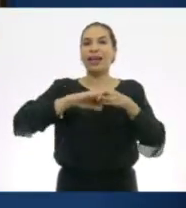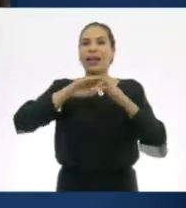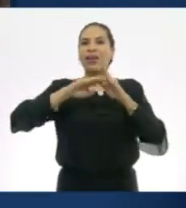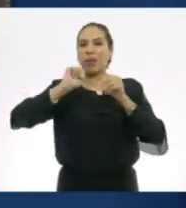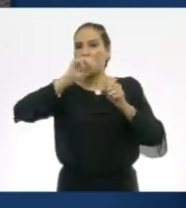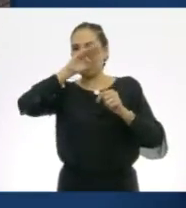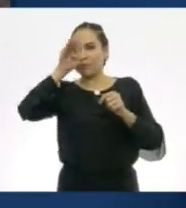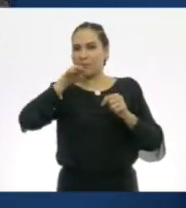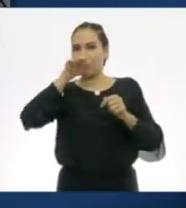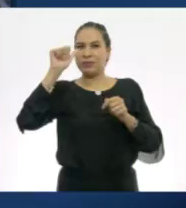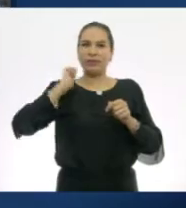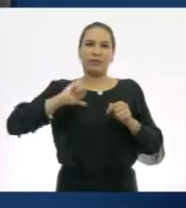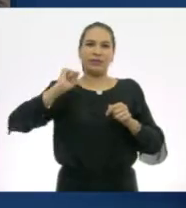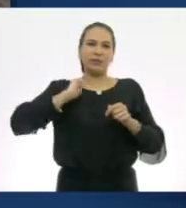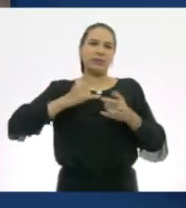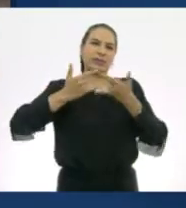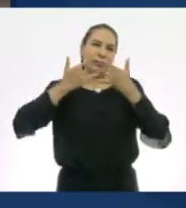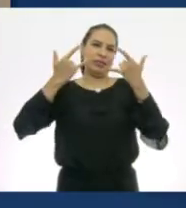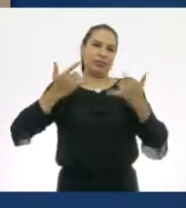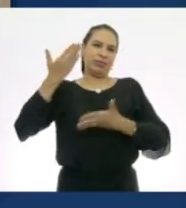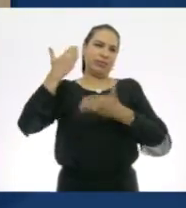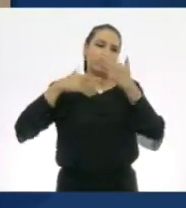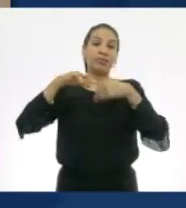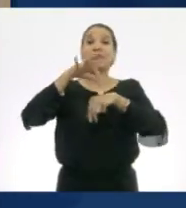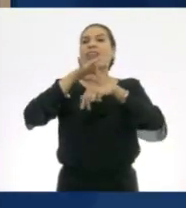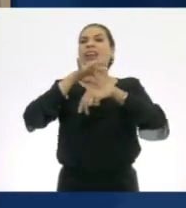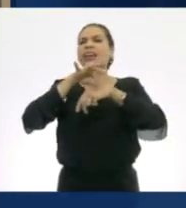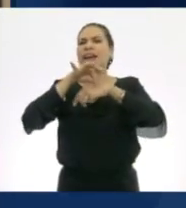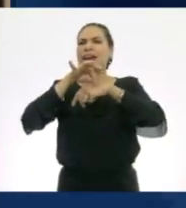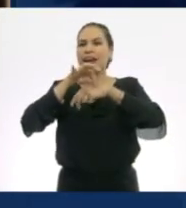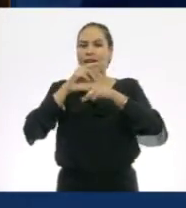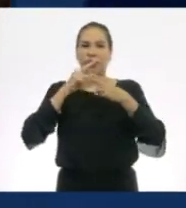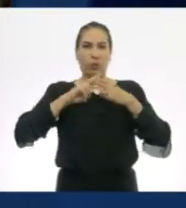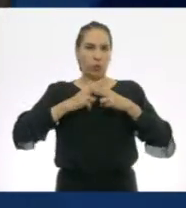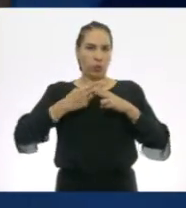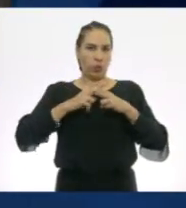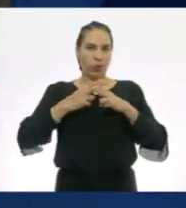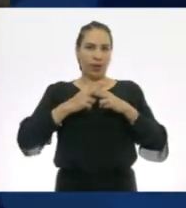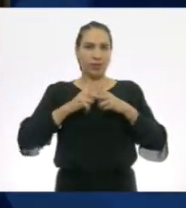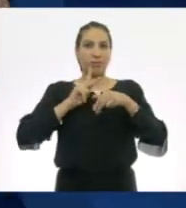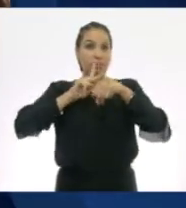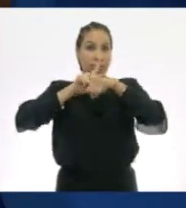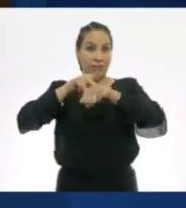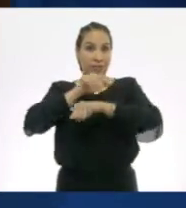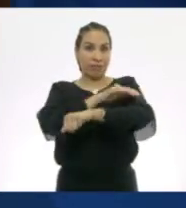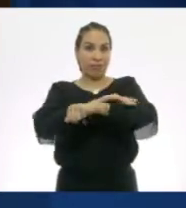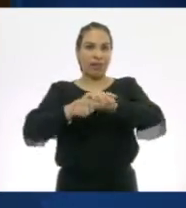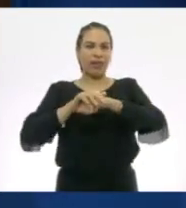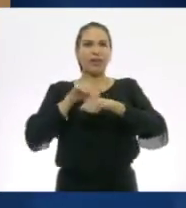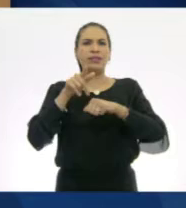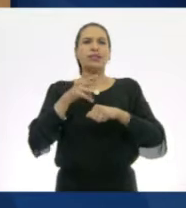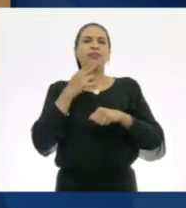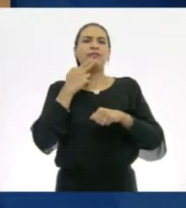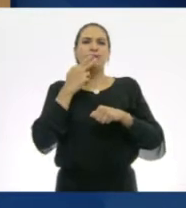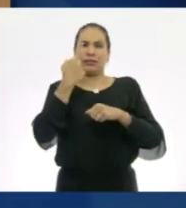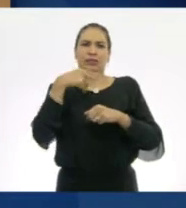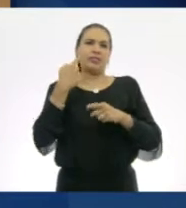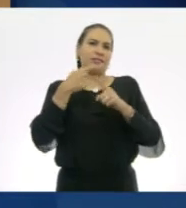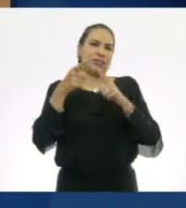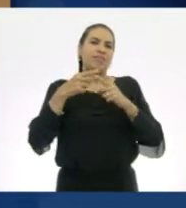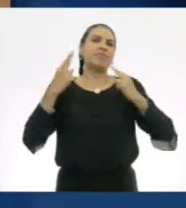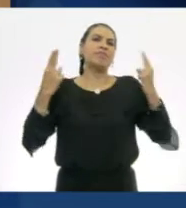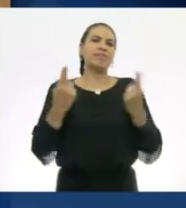elefantes prehistóricos. Su carne, sus huesos, sus pieles, satisfacían muchas de